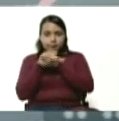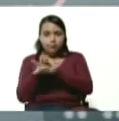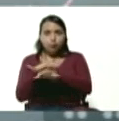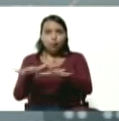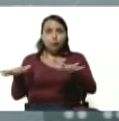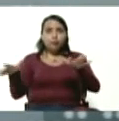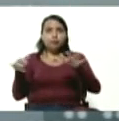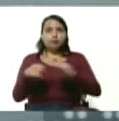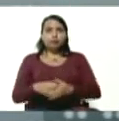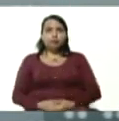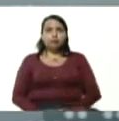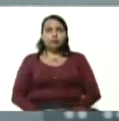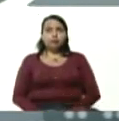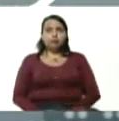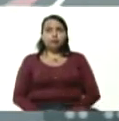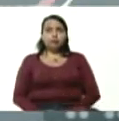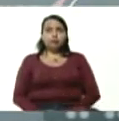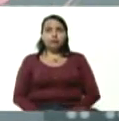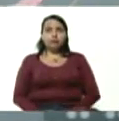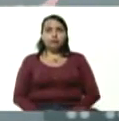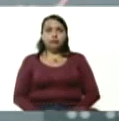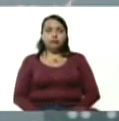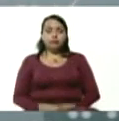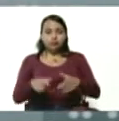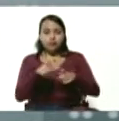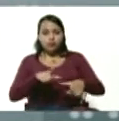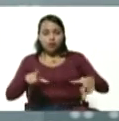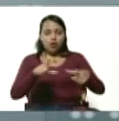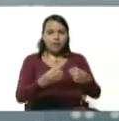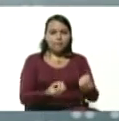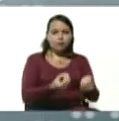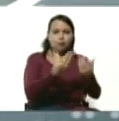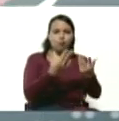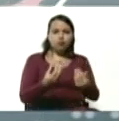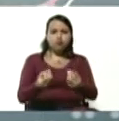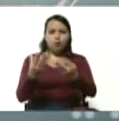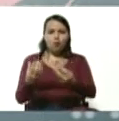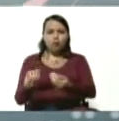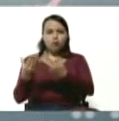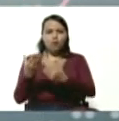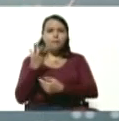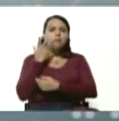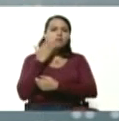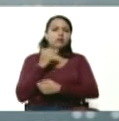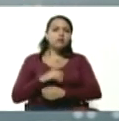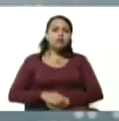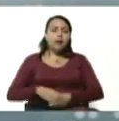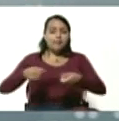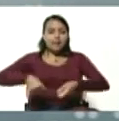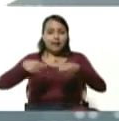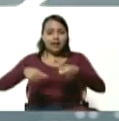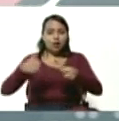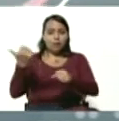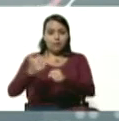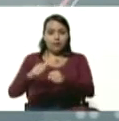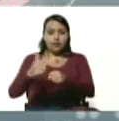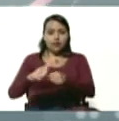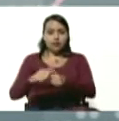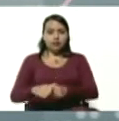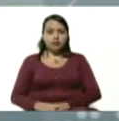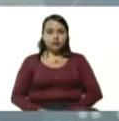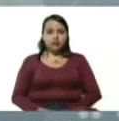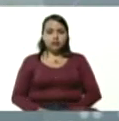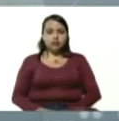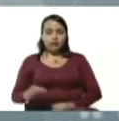pandemia y los focos que han aparecido como es el caso del foco del mercado de la furga en el Maracaibo nos obliga a ser